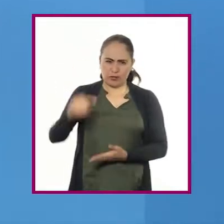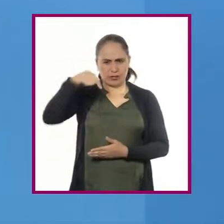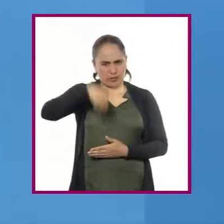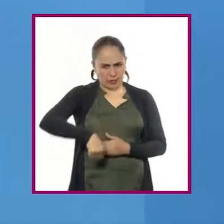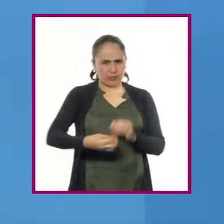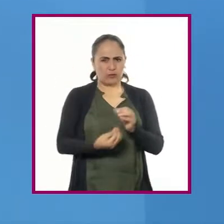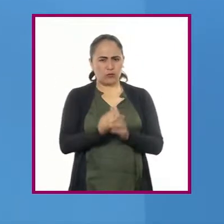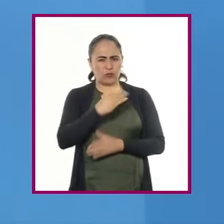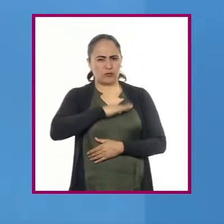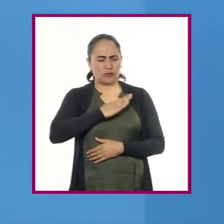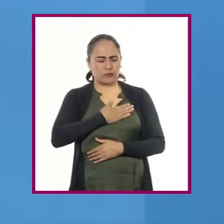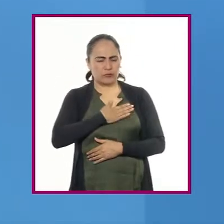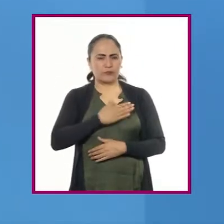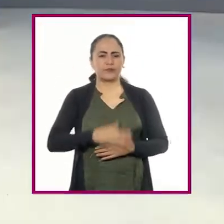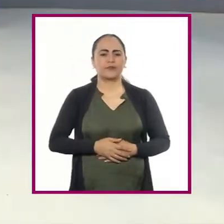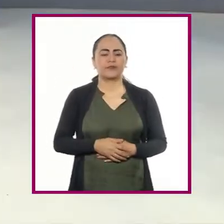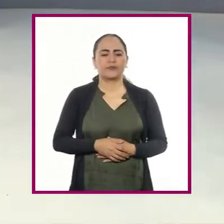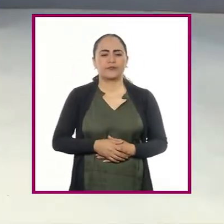Nueva España.